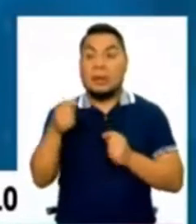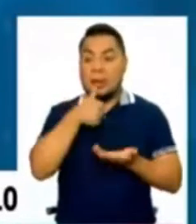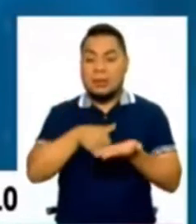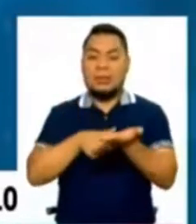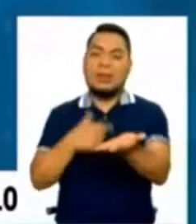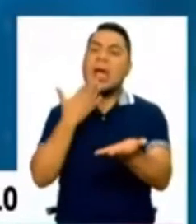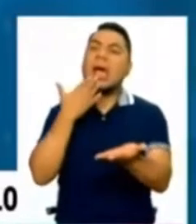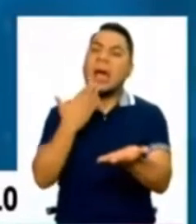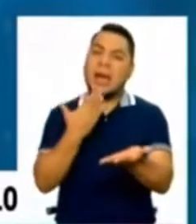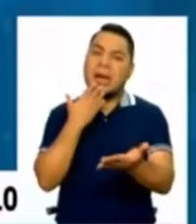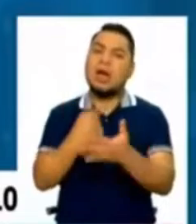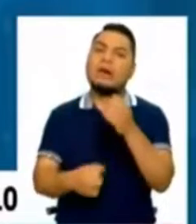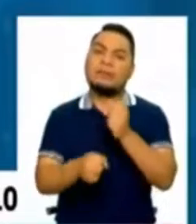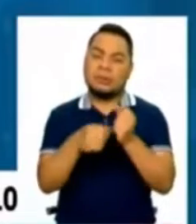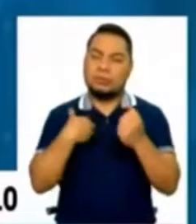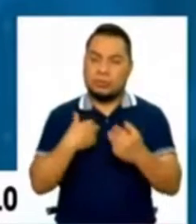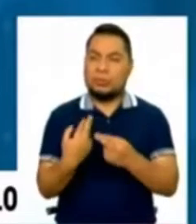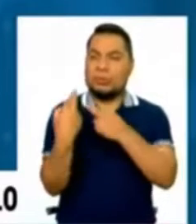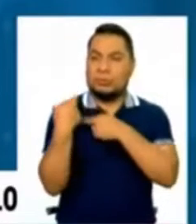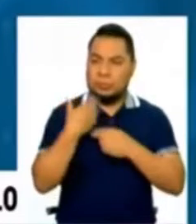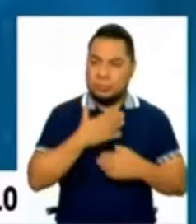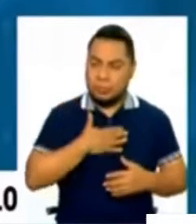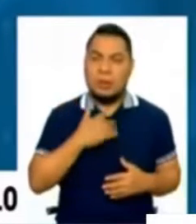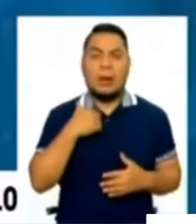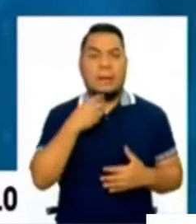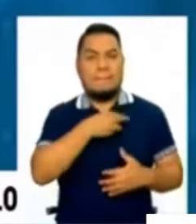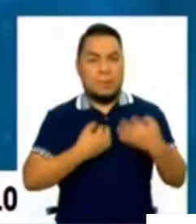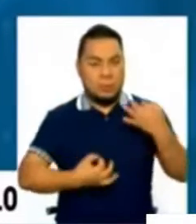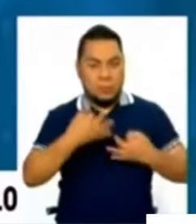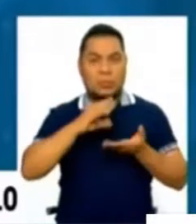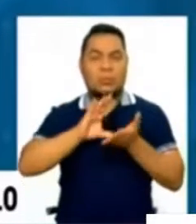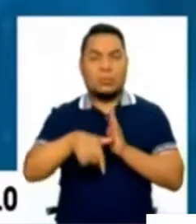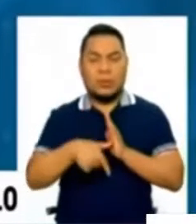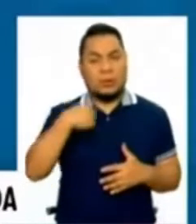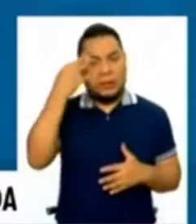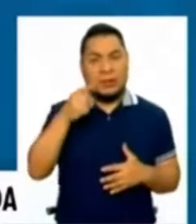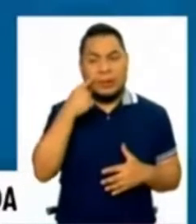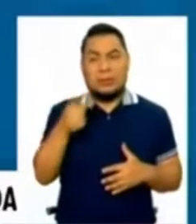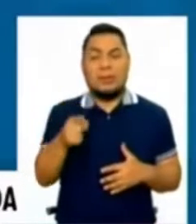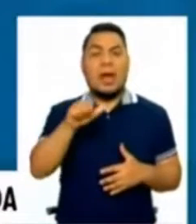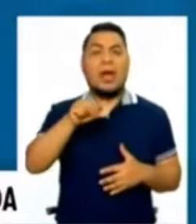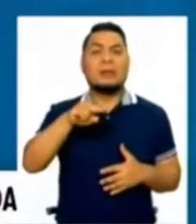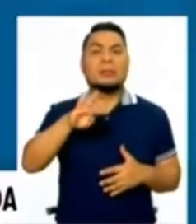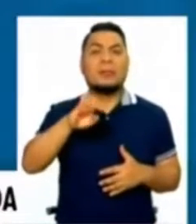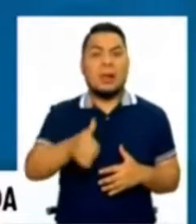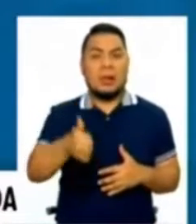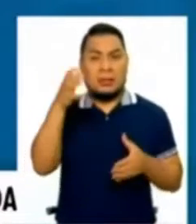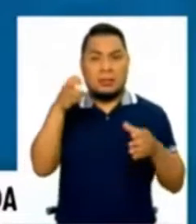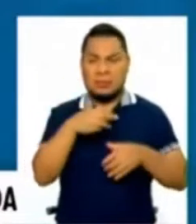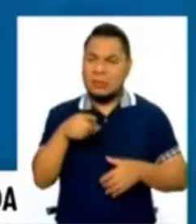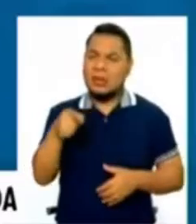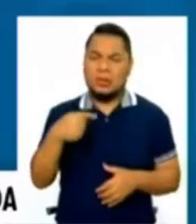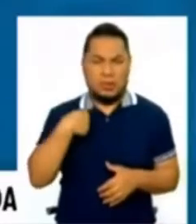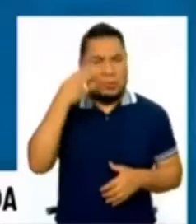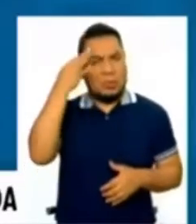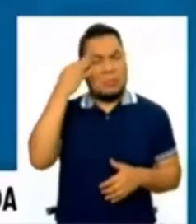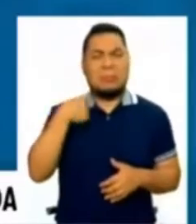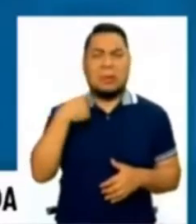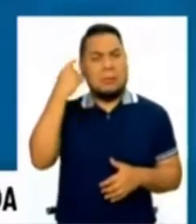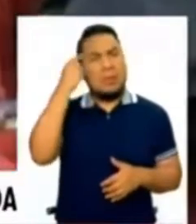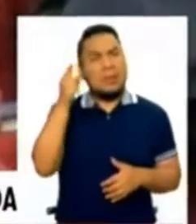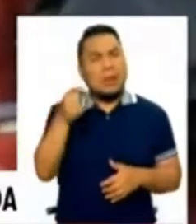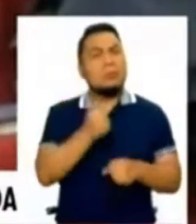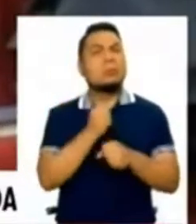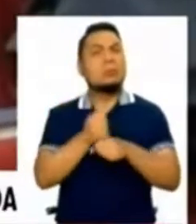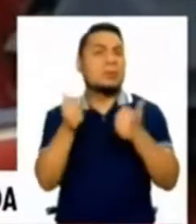confianza depositada en su persona, primero como ministro de Justicia y luego como premier. Bueno amigos, y la pregunta del millón es